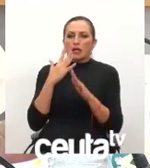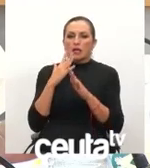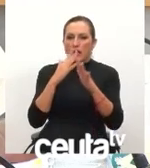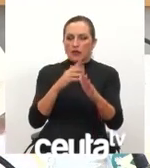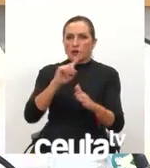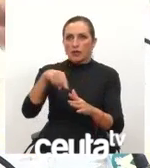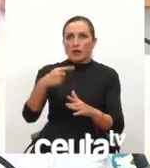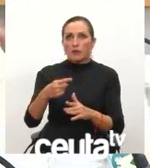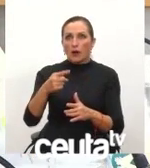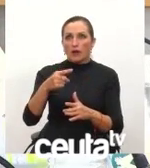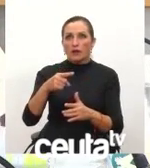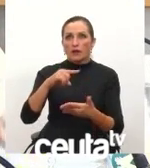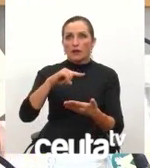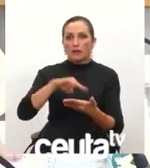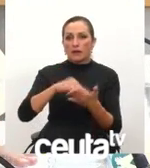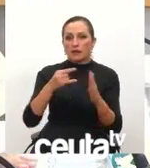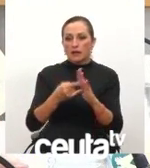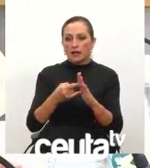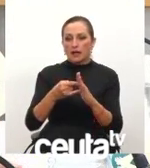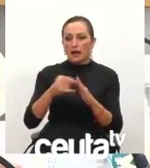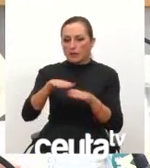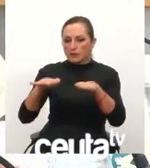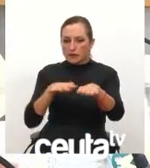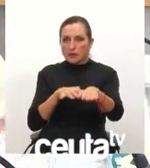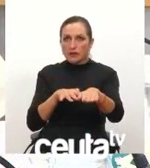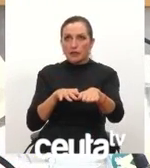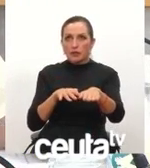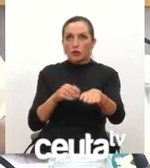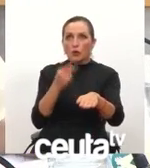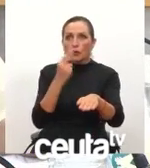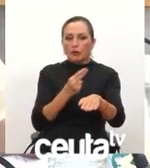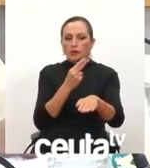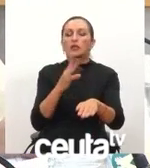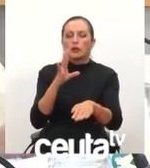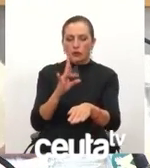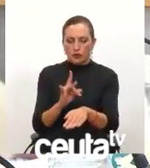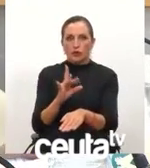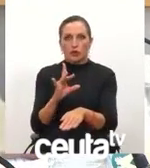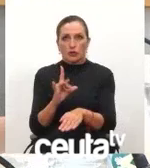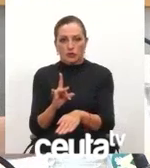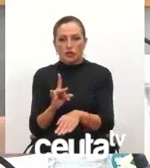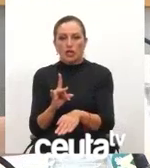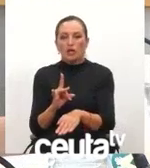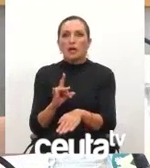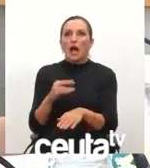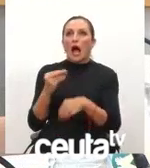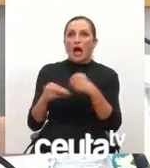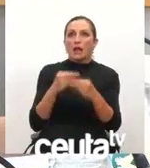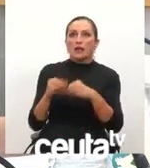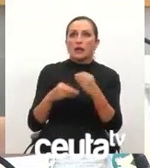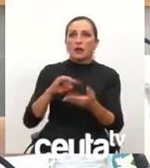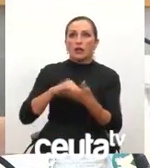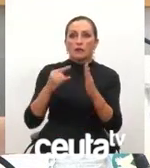el aparcamiento prometido? Sí, señor Gutiérrez, sí tenemos. Dado que el proyecto se encuentra redactado y lo que hay que hacer